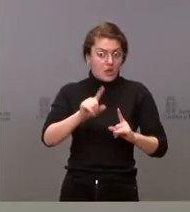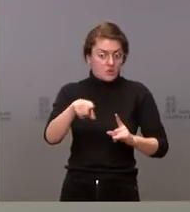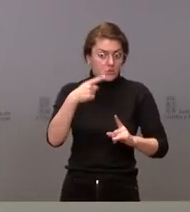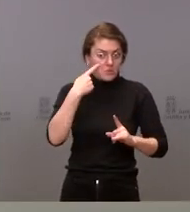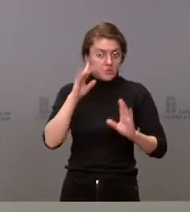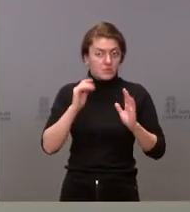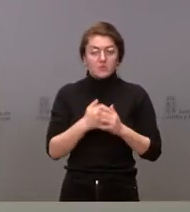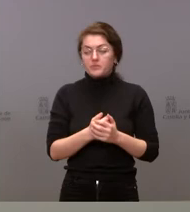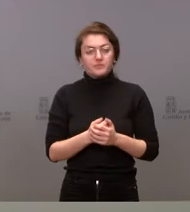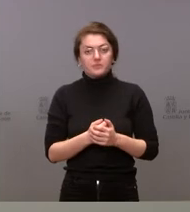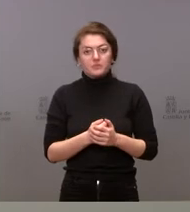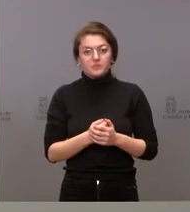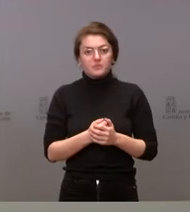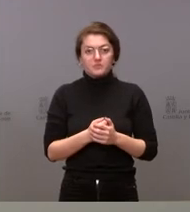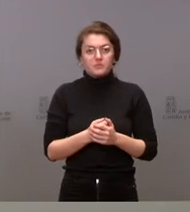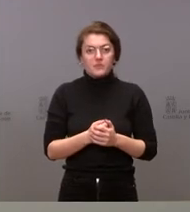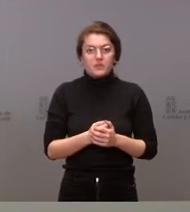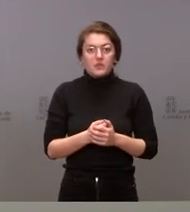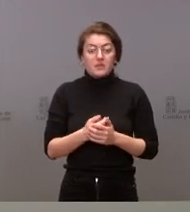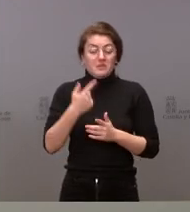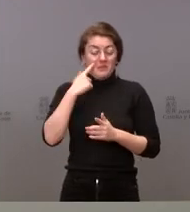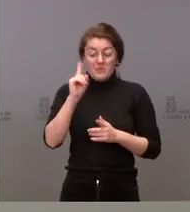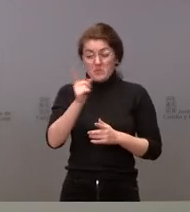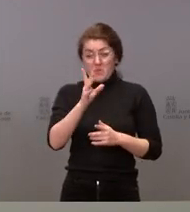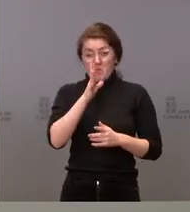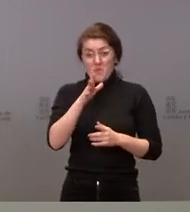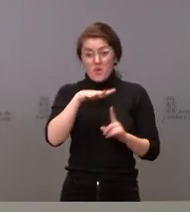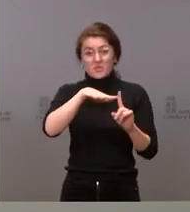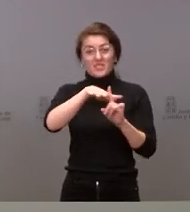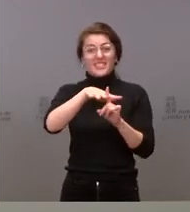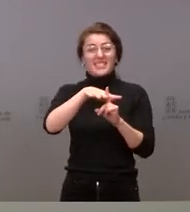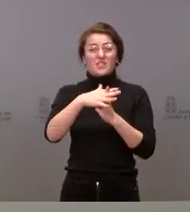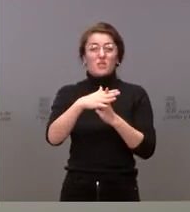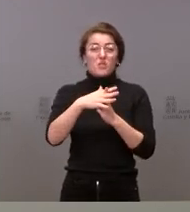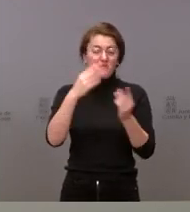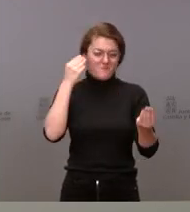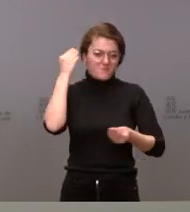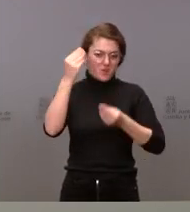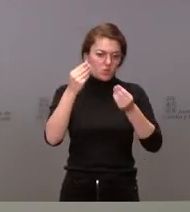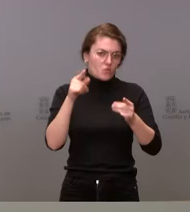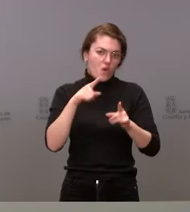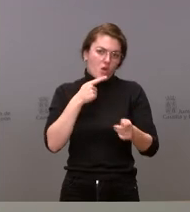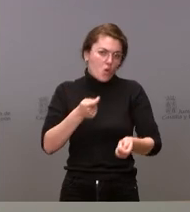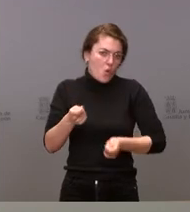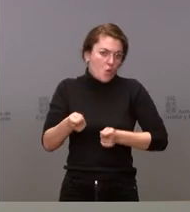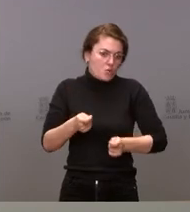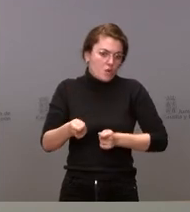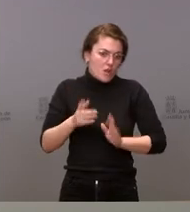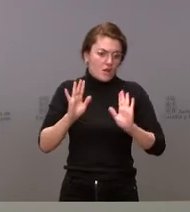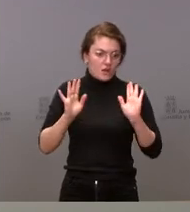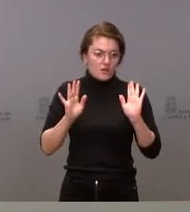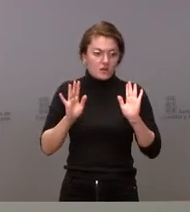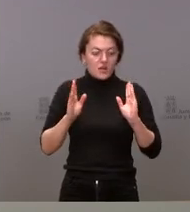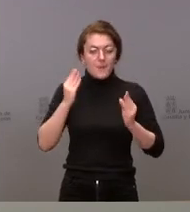de momento la situación epidemiológica siendo prudente voy a decir que está contenida y en principio no tenemos